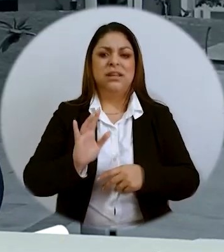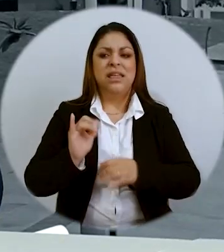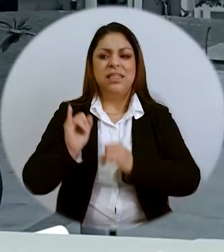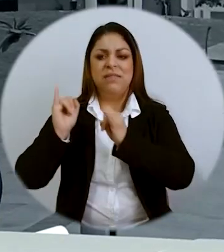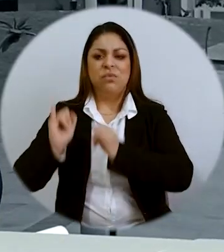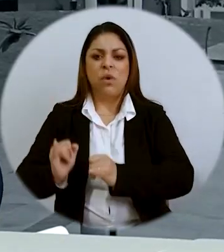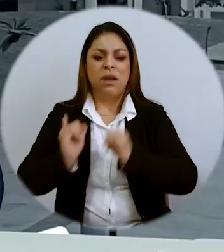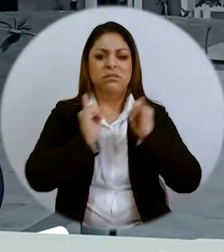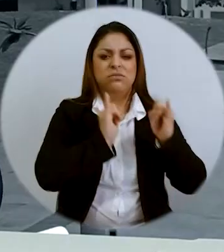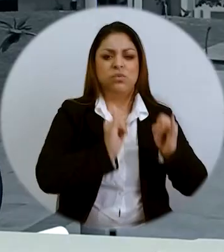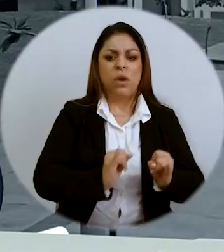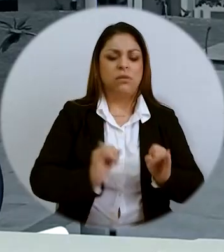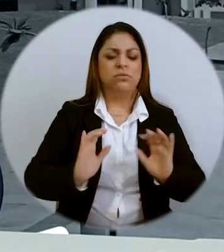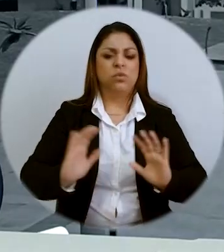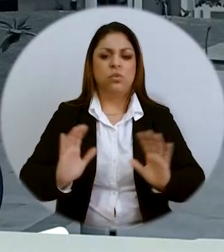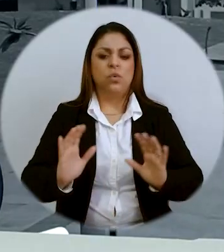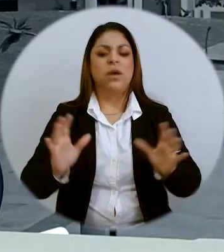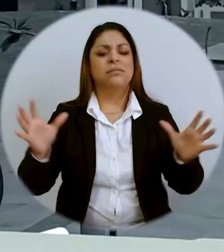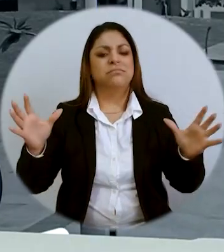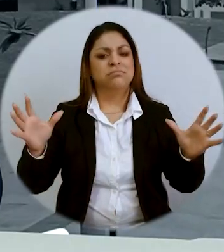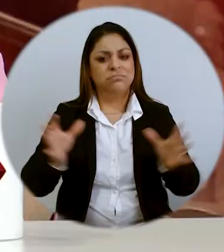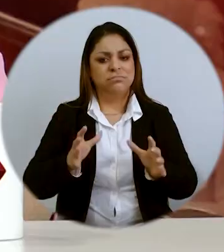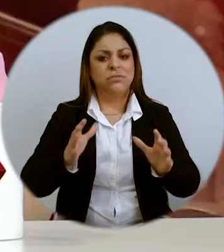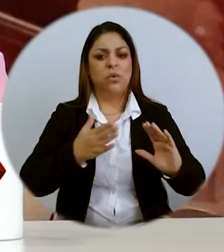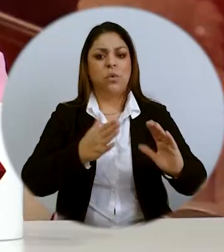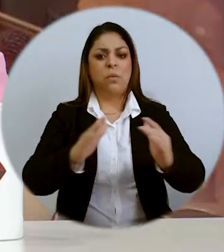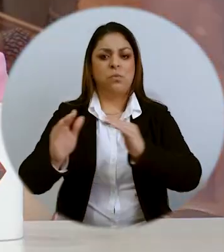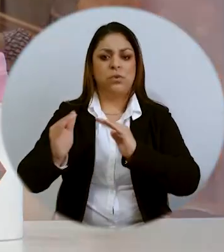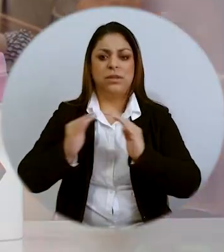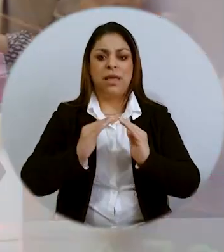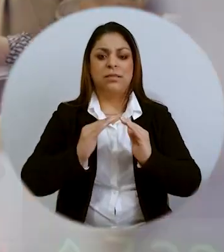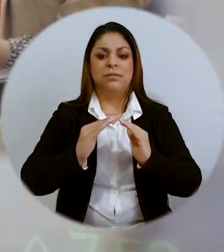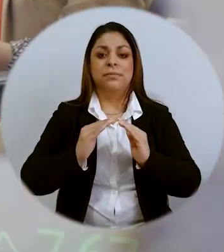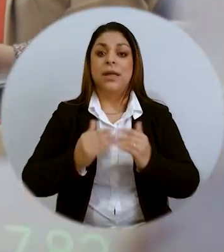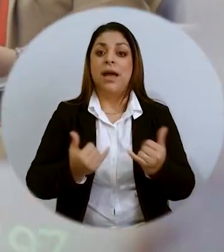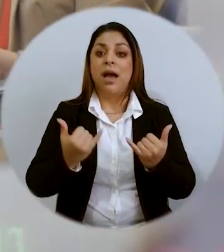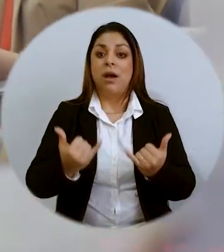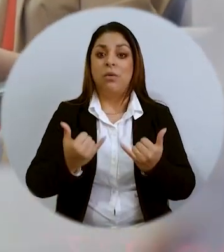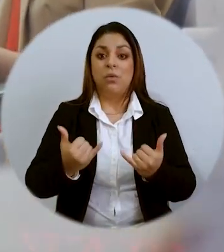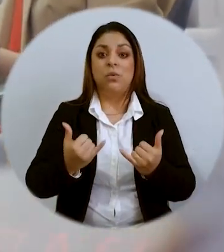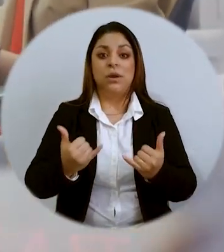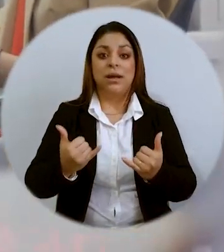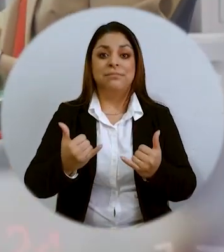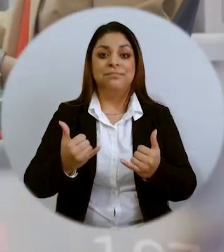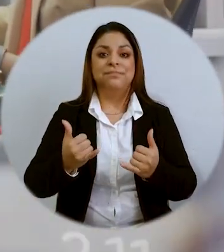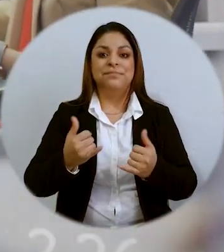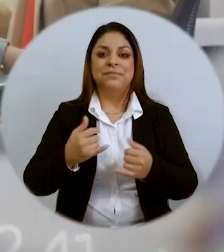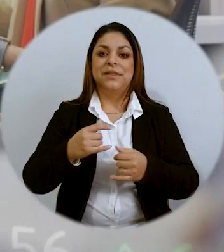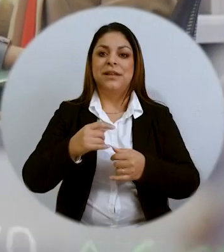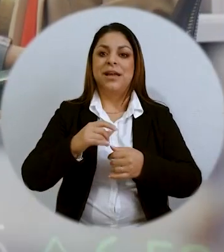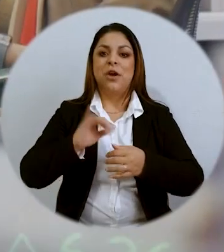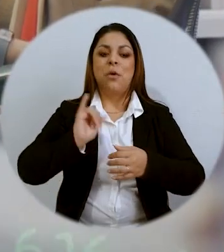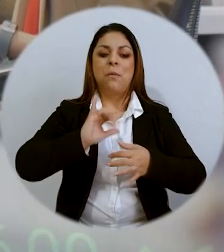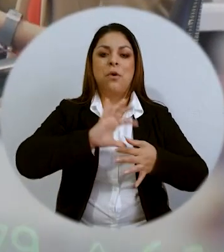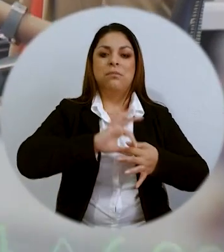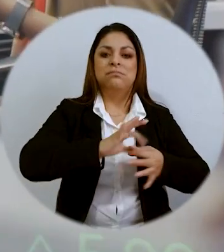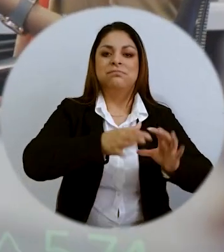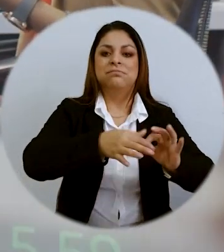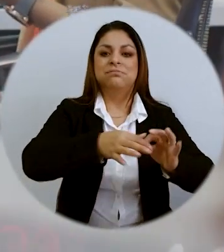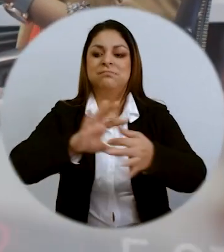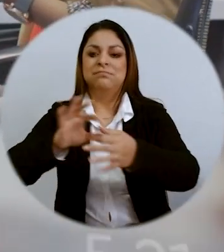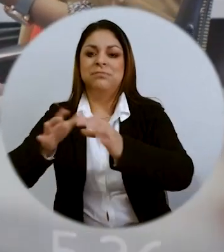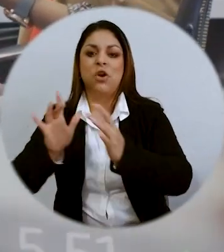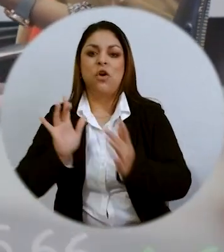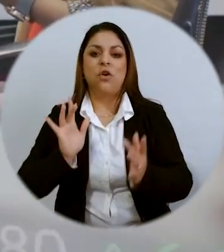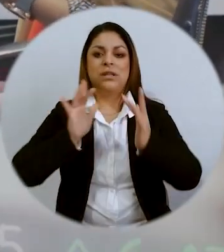de individualismo, ¿verdad? Hoy por hoy, la promesa de la interconexión que